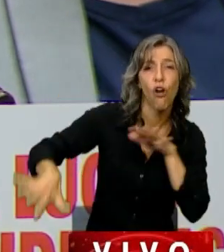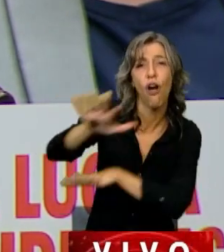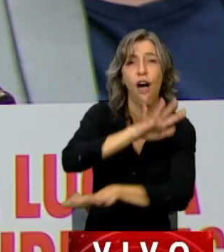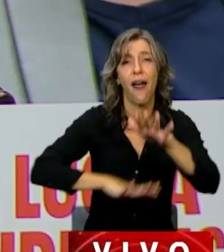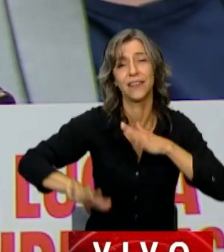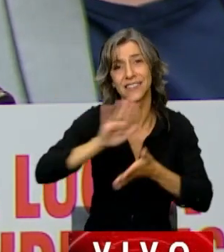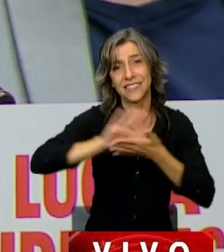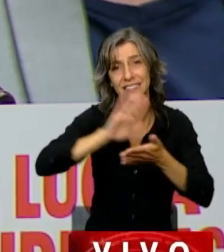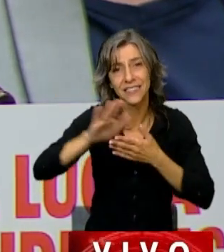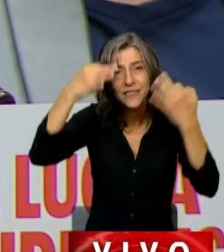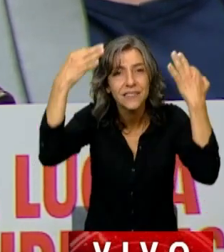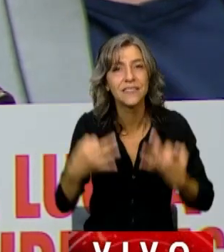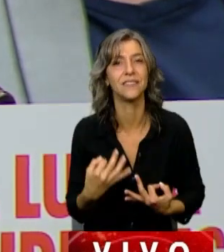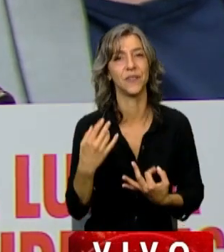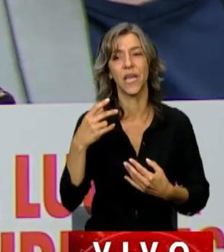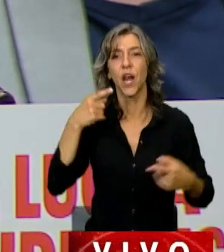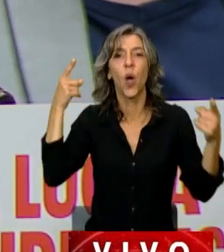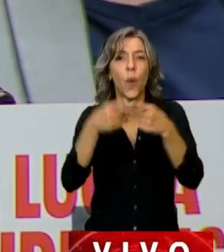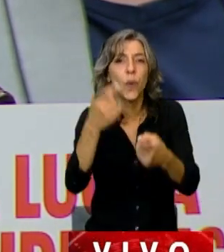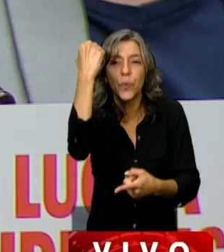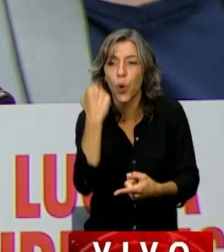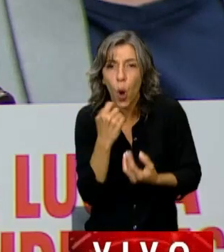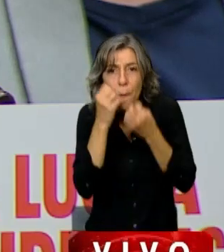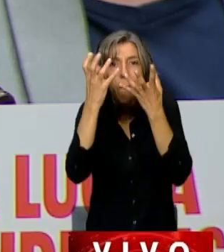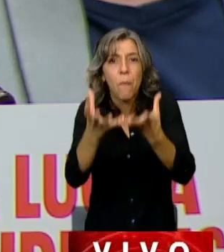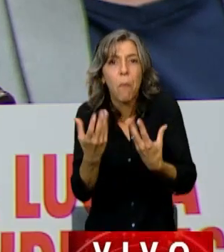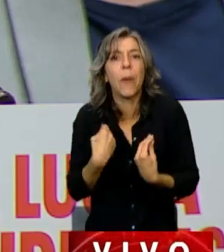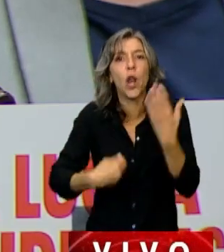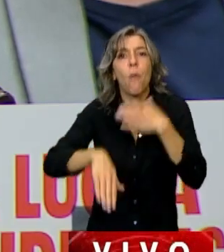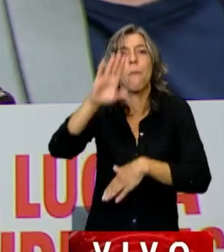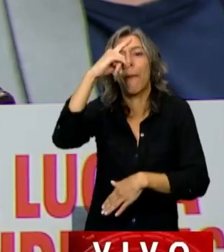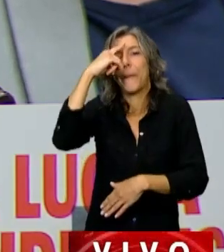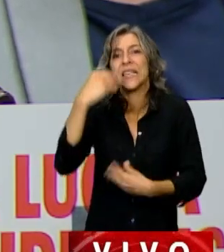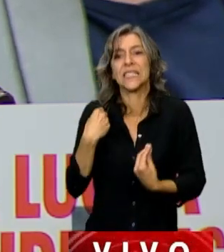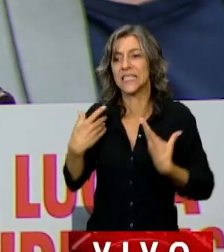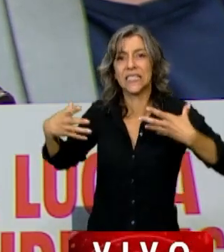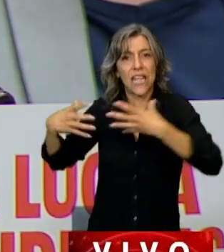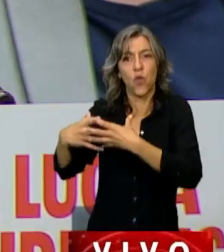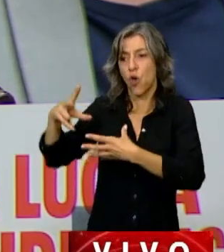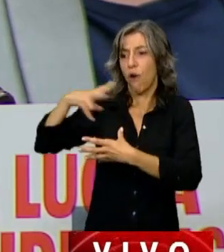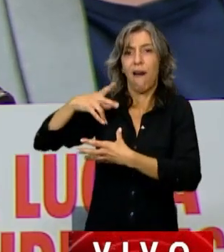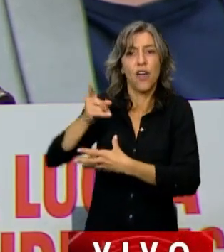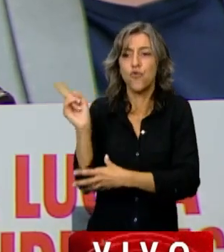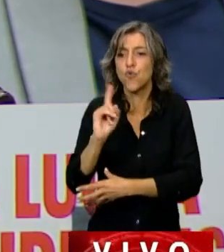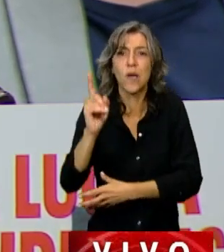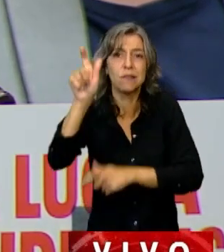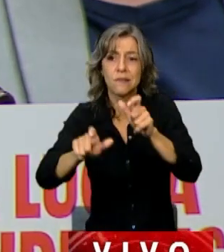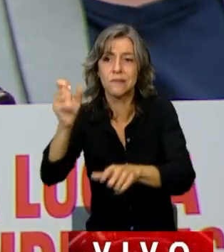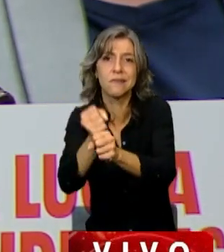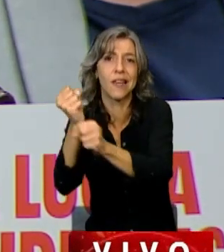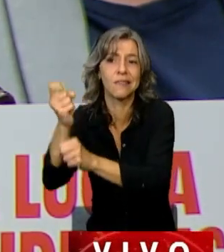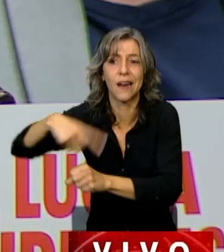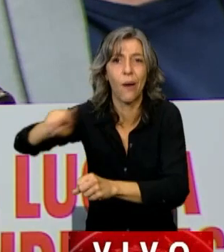función de los intereses de la clase mayoritaria, que por supuesto es la clase obrera y no un puñado de capitalistas que